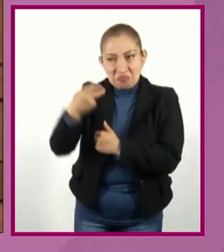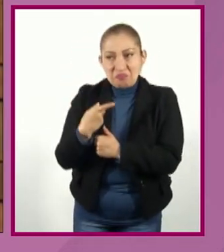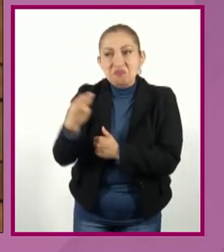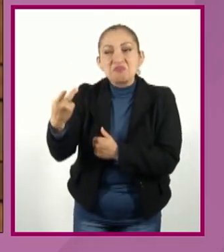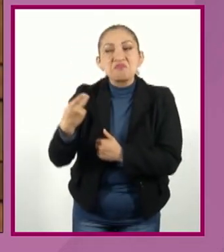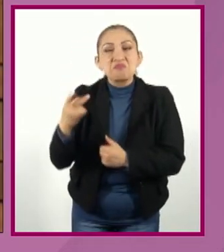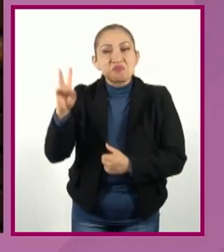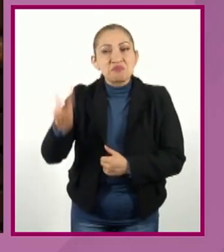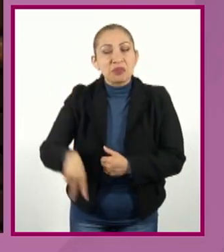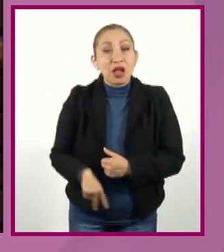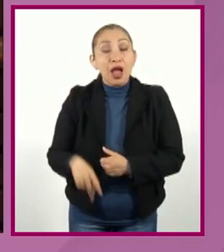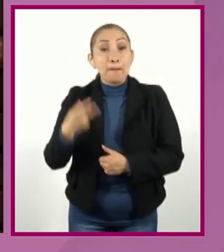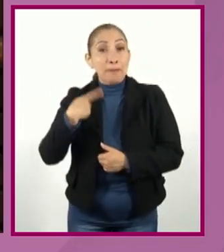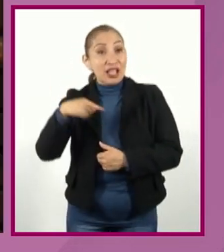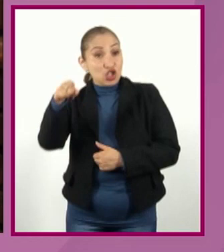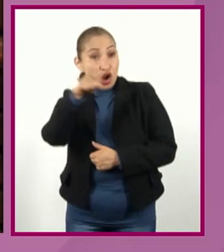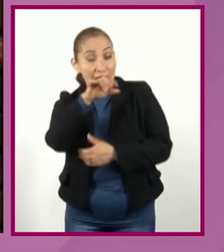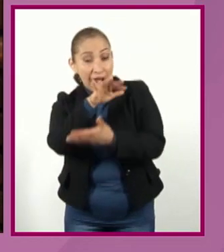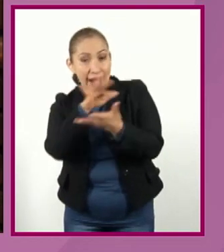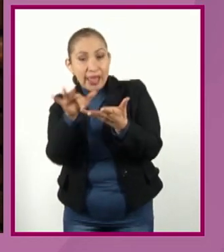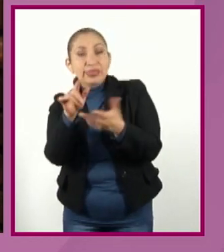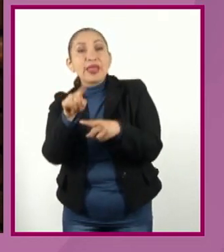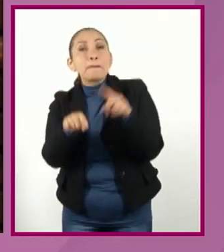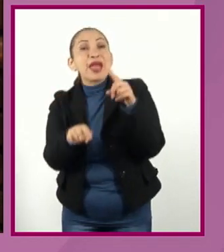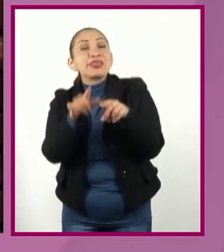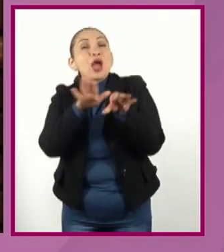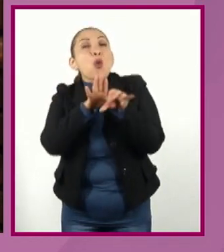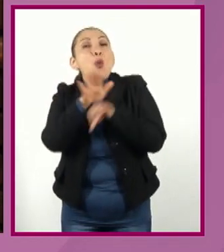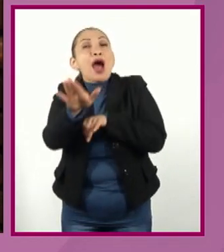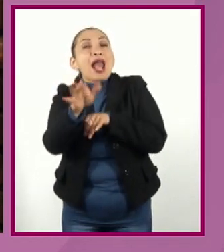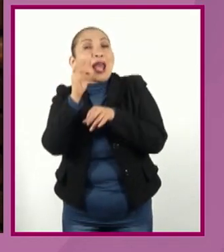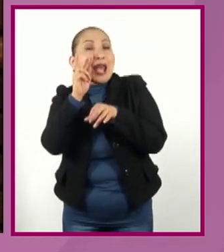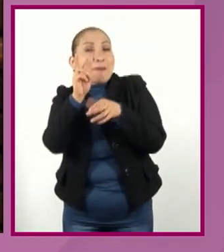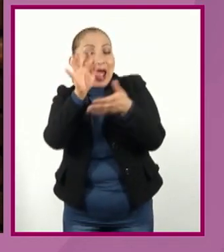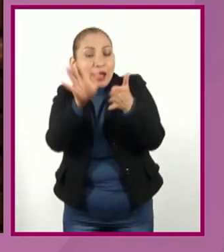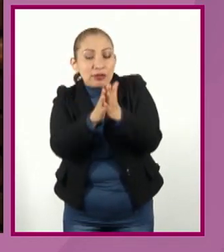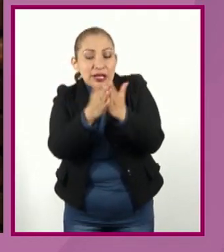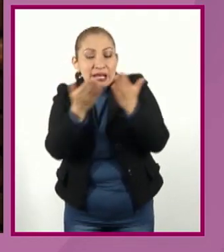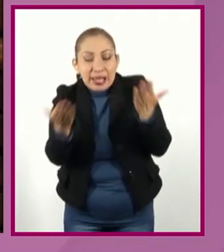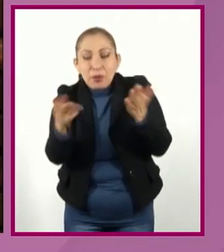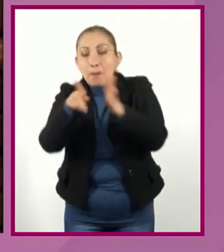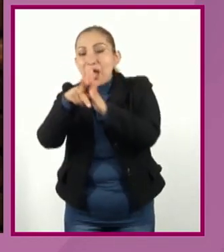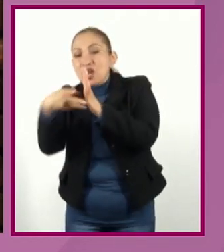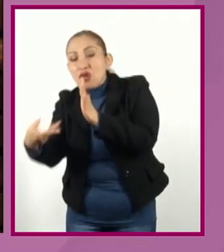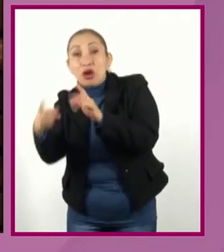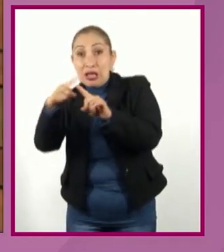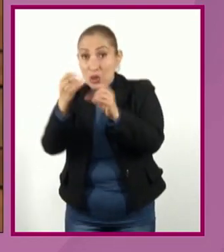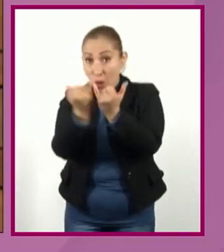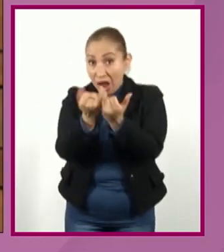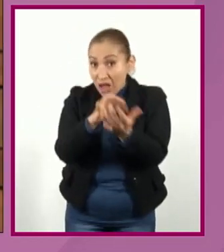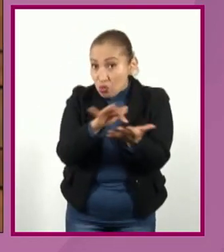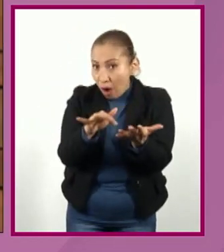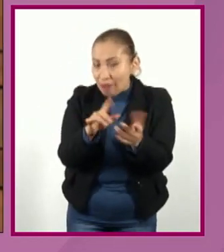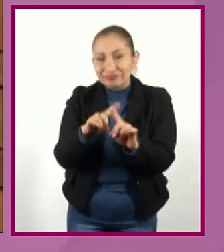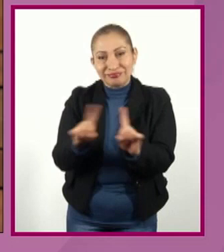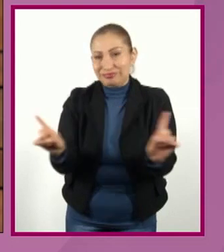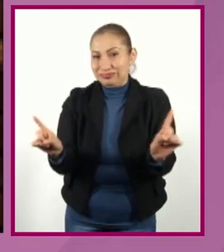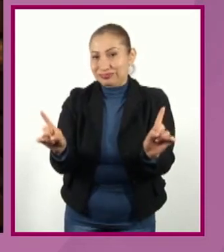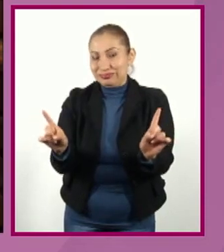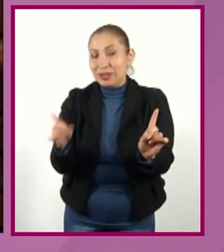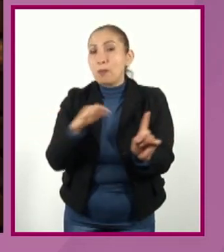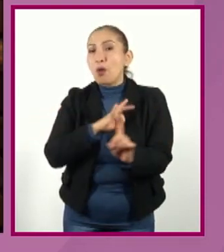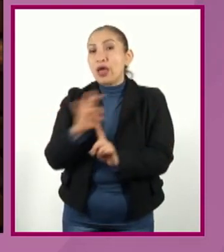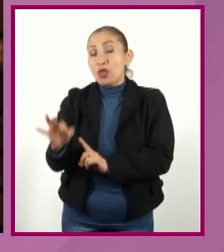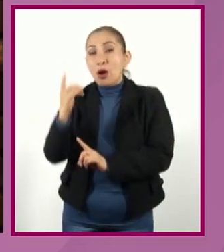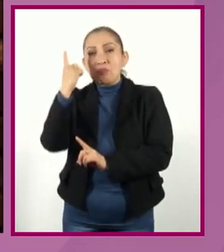colega. Los lectores nos adaptamos a cada tipo de texto y tenemos distintos objetivos de lectura. Es decir, podemos leer